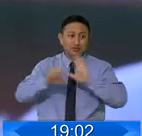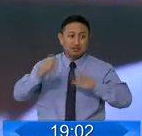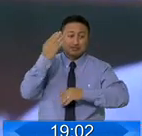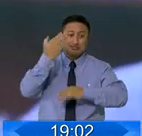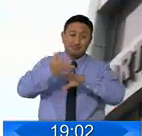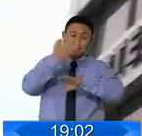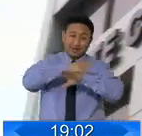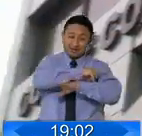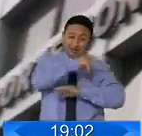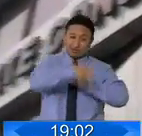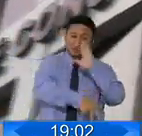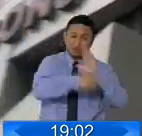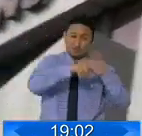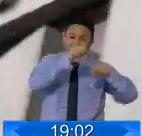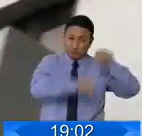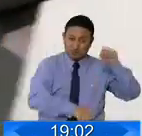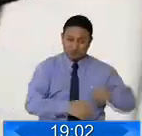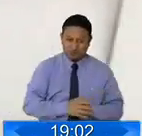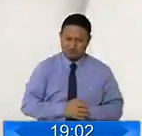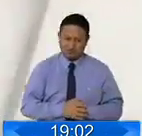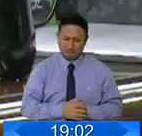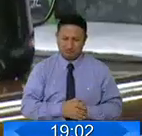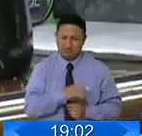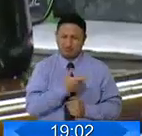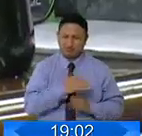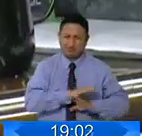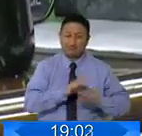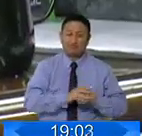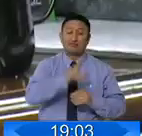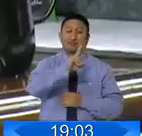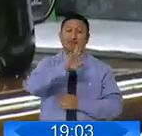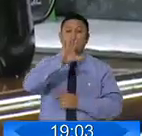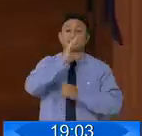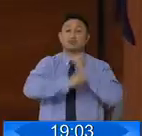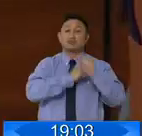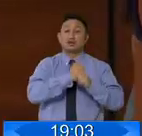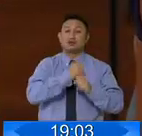Amazonía ecuatoriana. Y que no van a permitir que 25 años